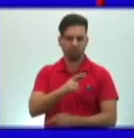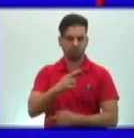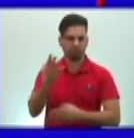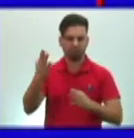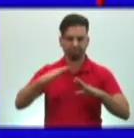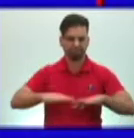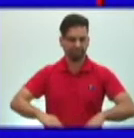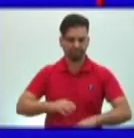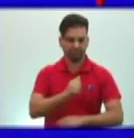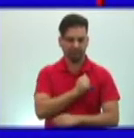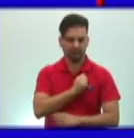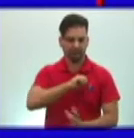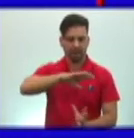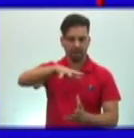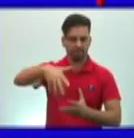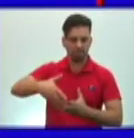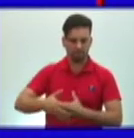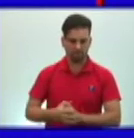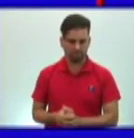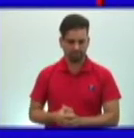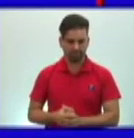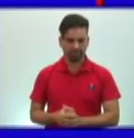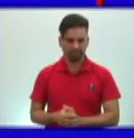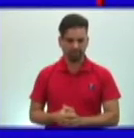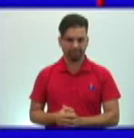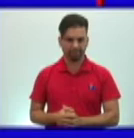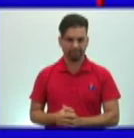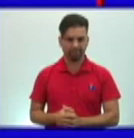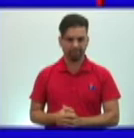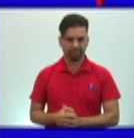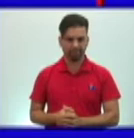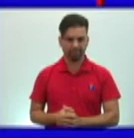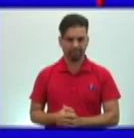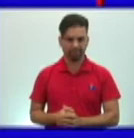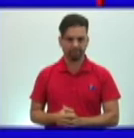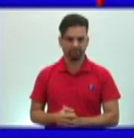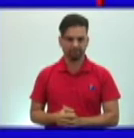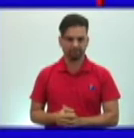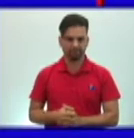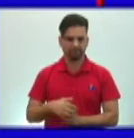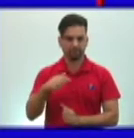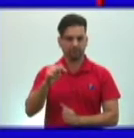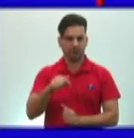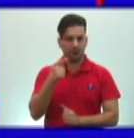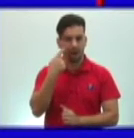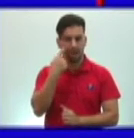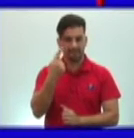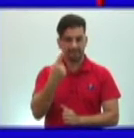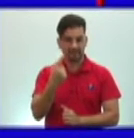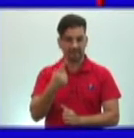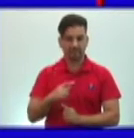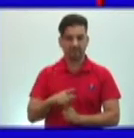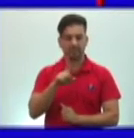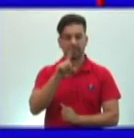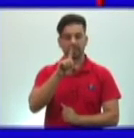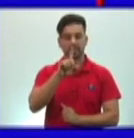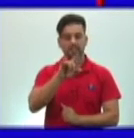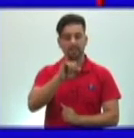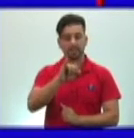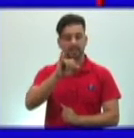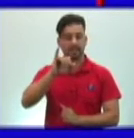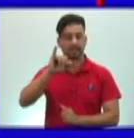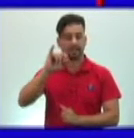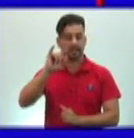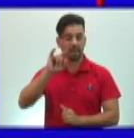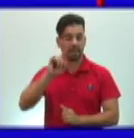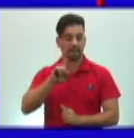observar, aproximadamente 66.000 mujeres son asesinadas cada año a nivel global. 66.000